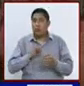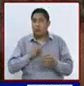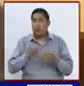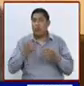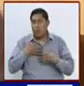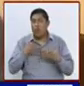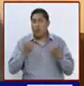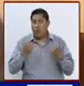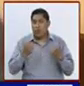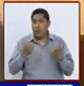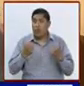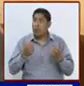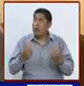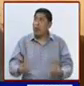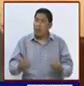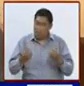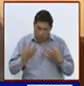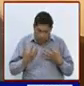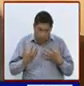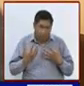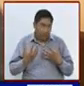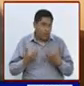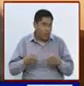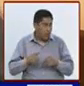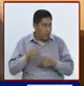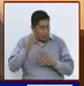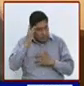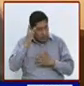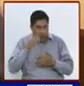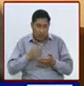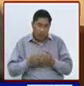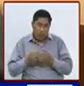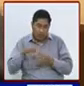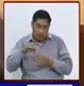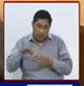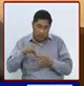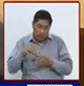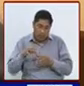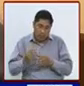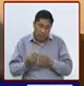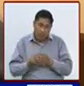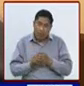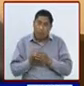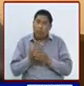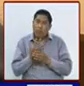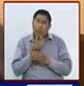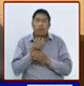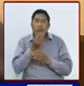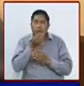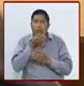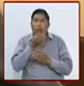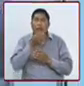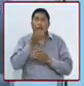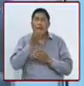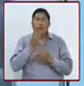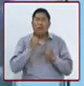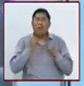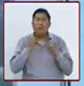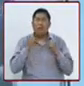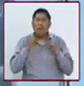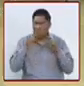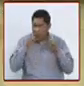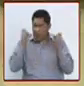me he curado. Eso me ha dado, pero igual con plantas medicinales me he sanado también igual, pero no tan fuerte, fuerte siempre.